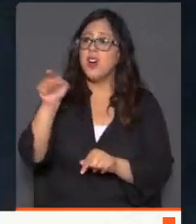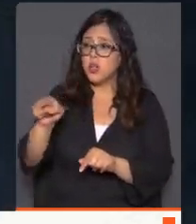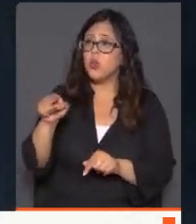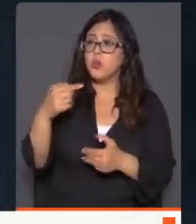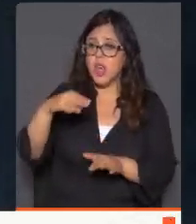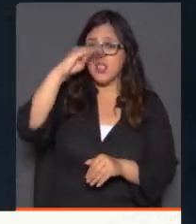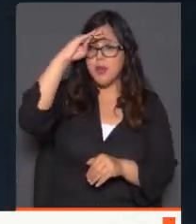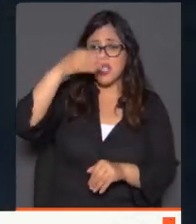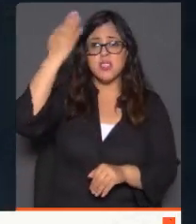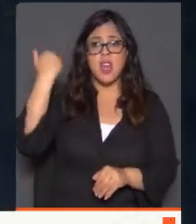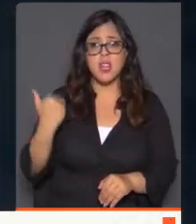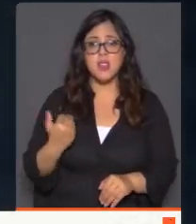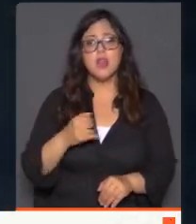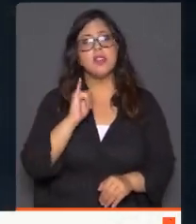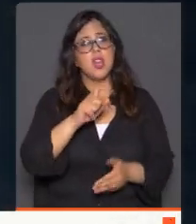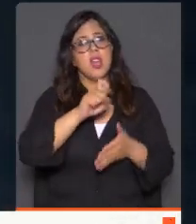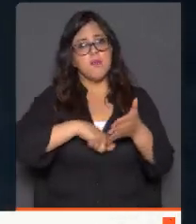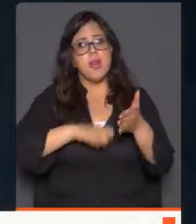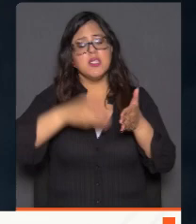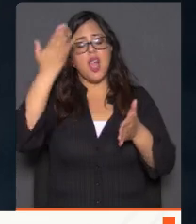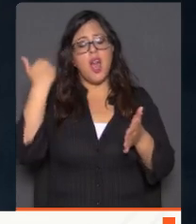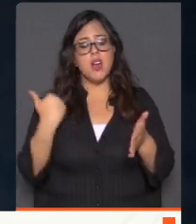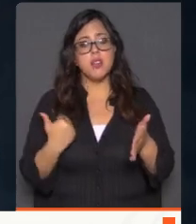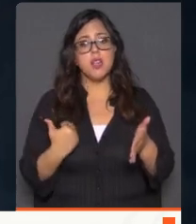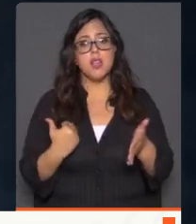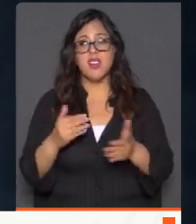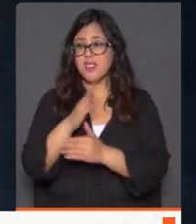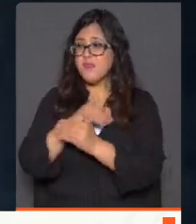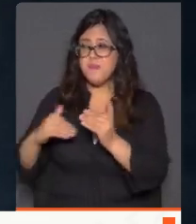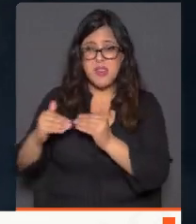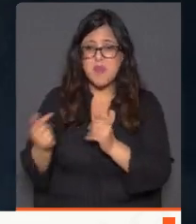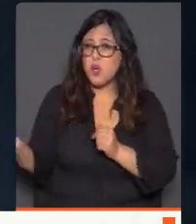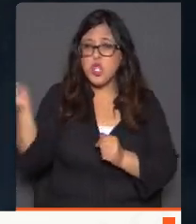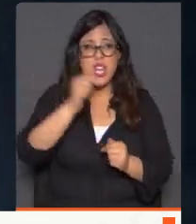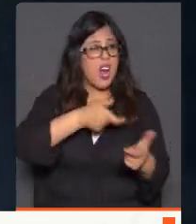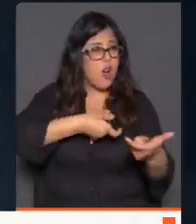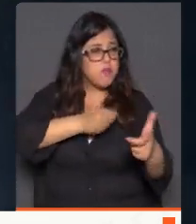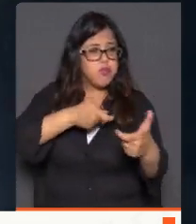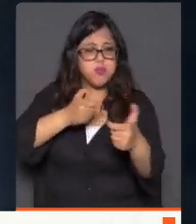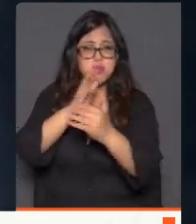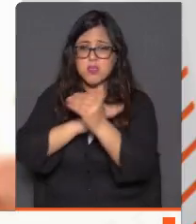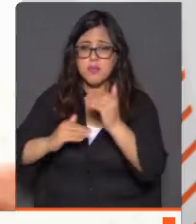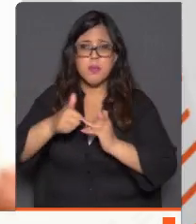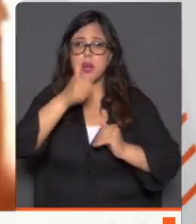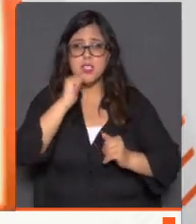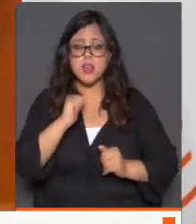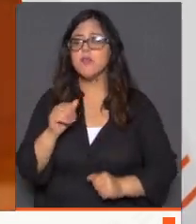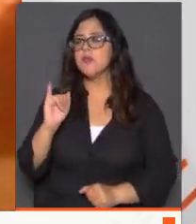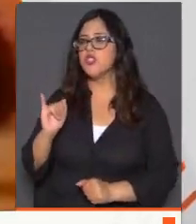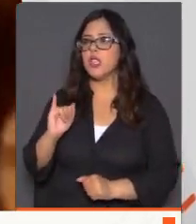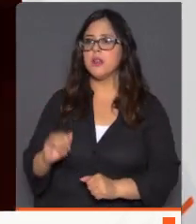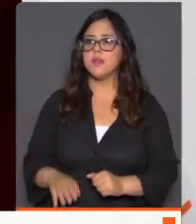o también que hace meses atrás de la misma manera llegaron y dispararon así como lo hicieron ayer